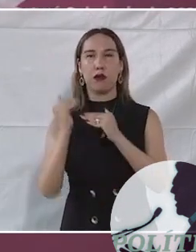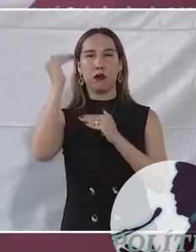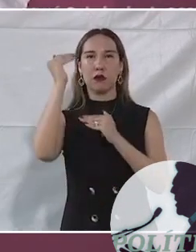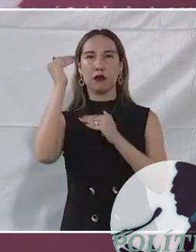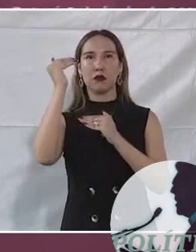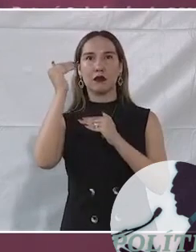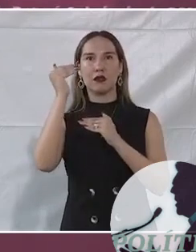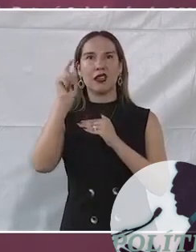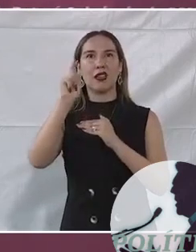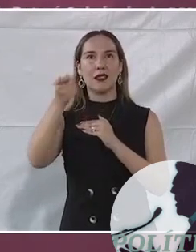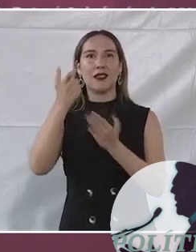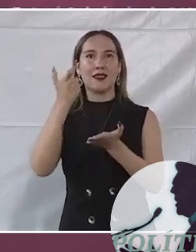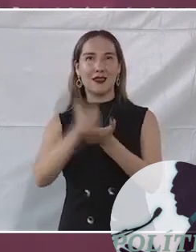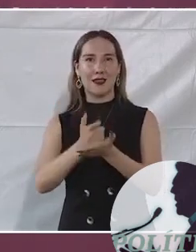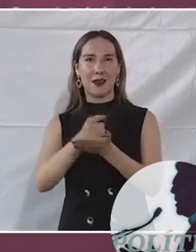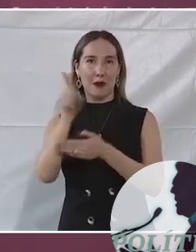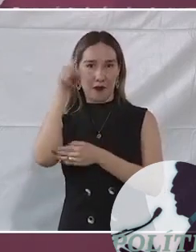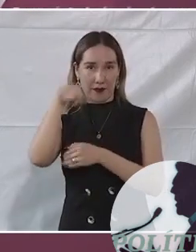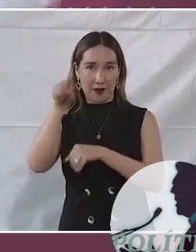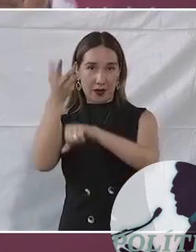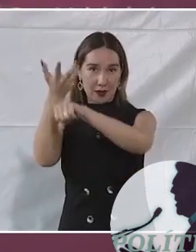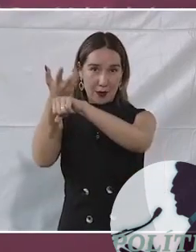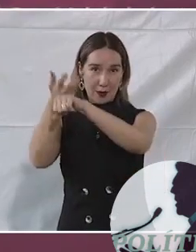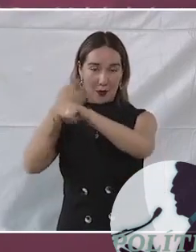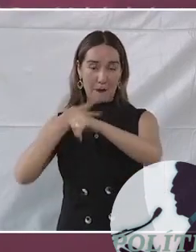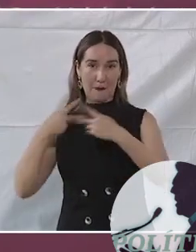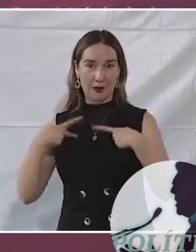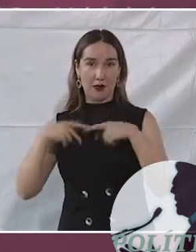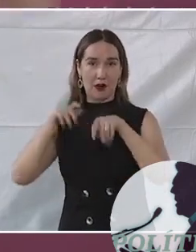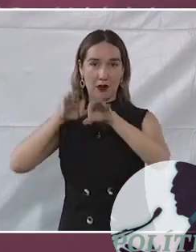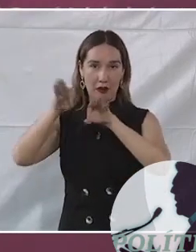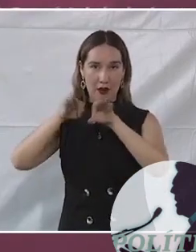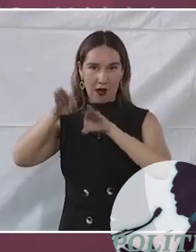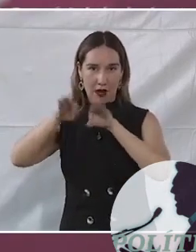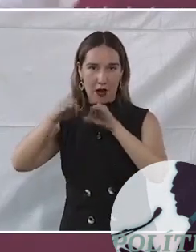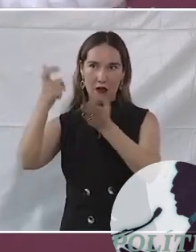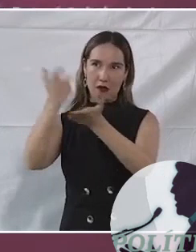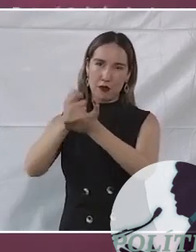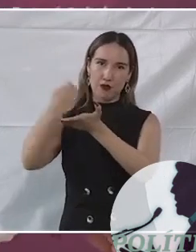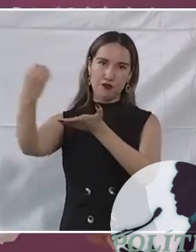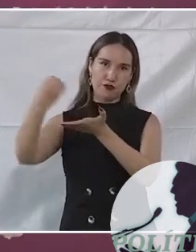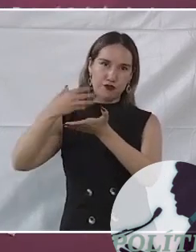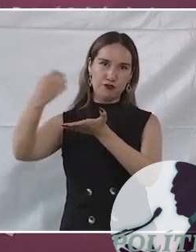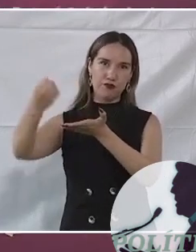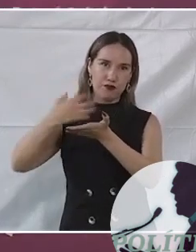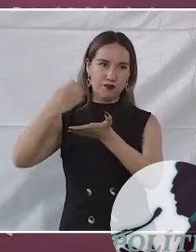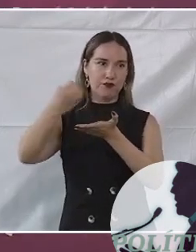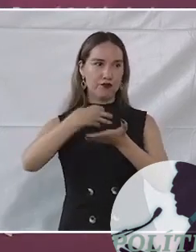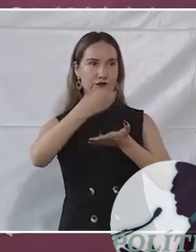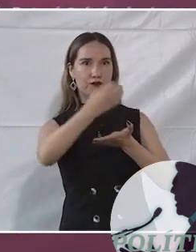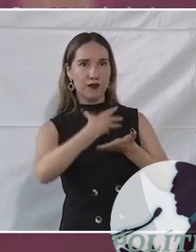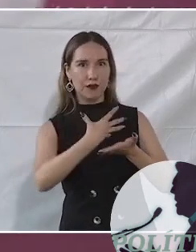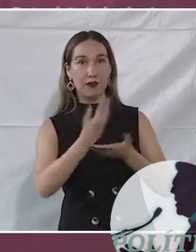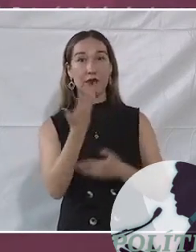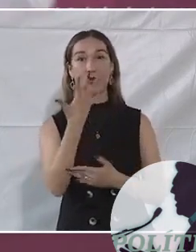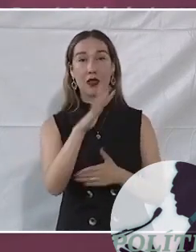nuestros paisanos que trabajan en Estados Unidos a sus familiares, a 10 millones de familias